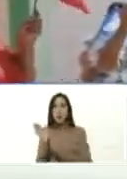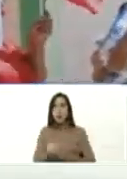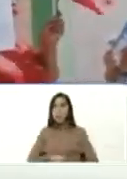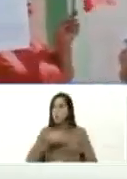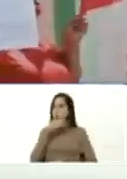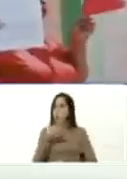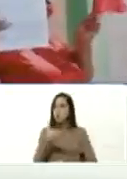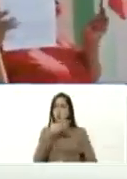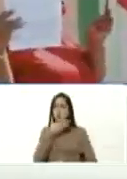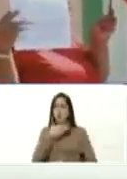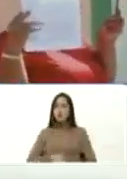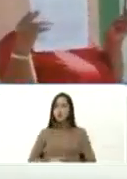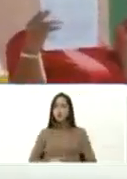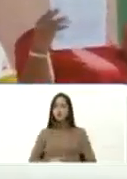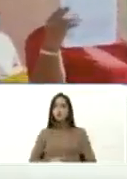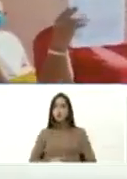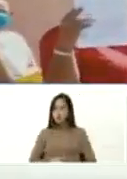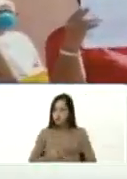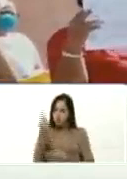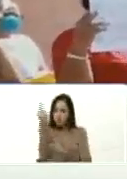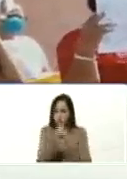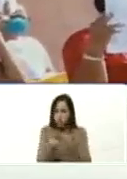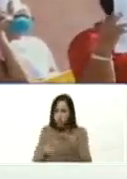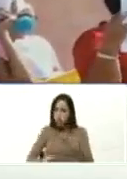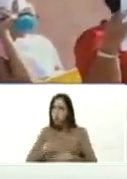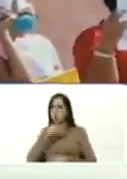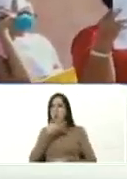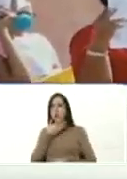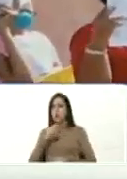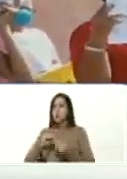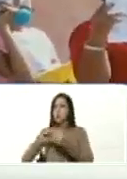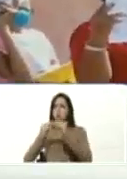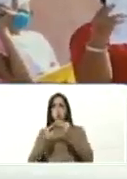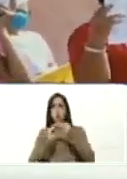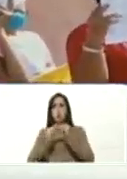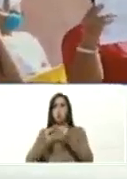Hermosa en su diseño, en su preparación,